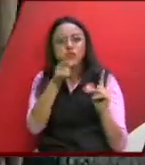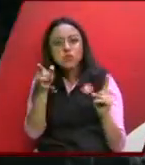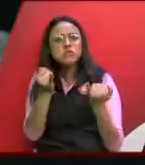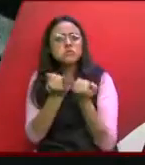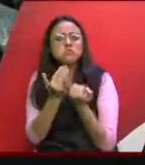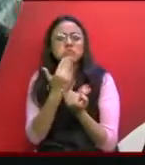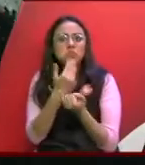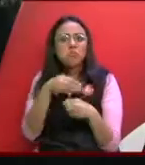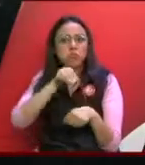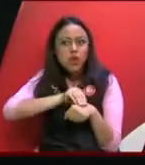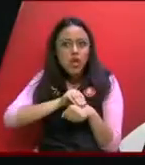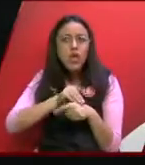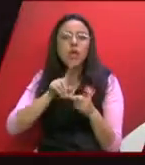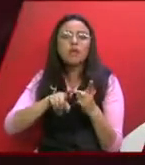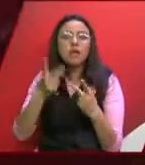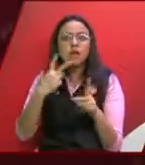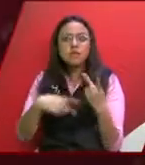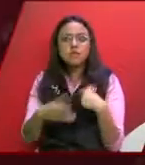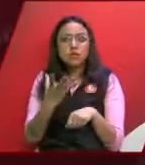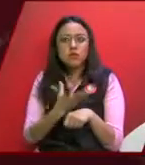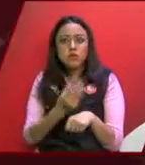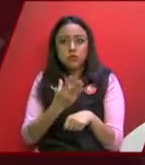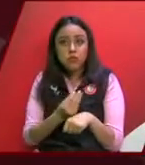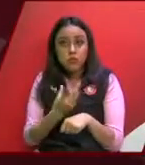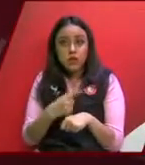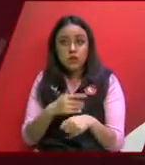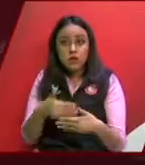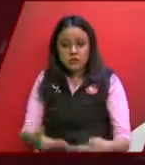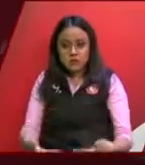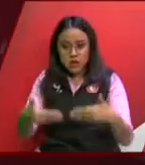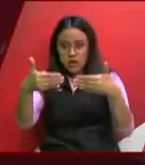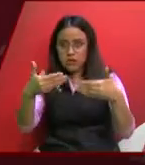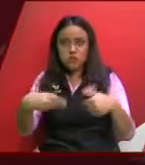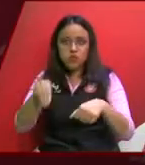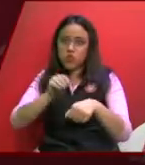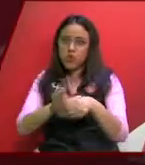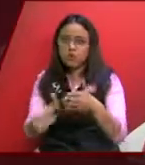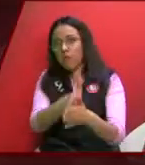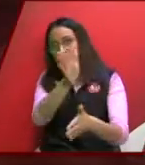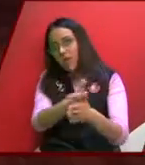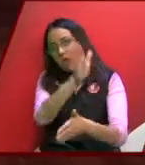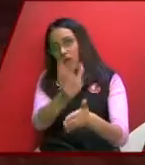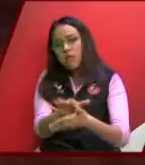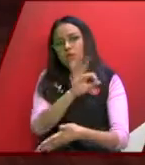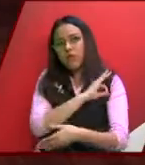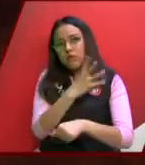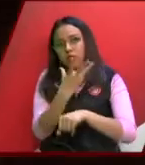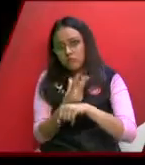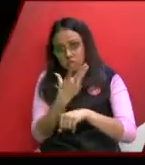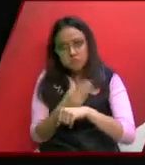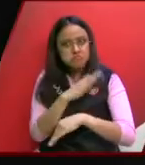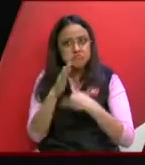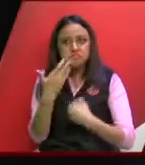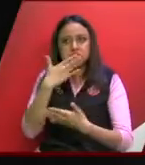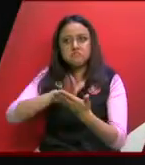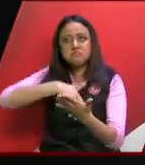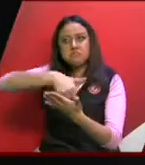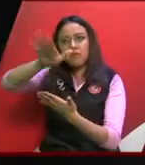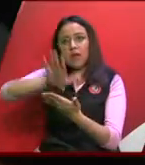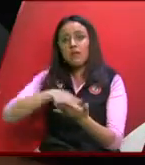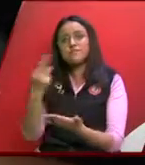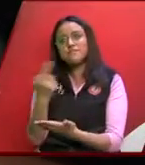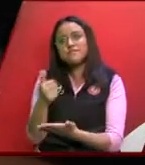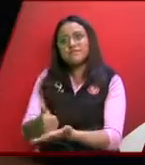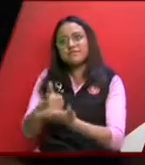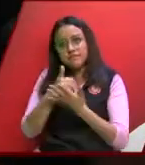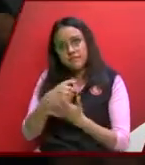Mandamos a revocar las paredes de un cuarto, la pintamos. Ahora piden ayuda